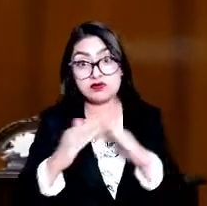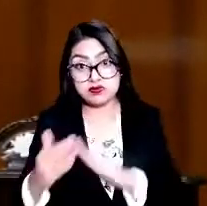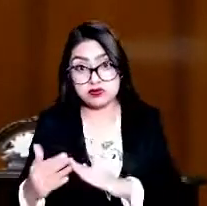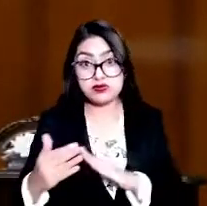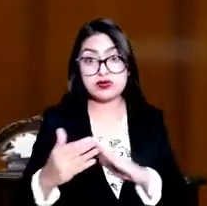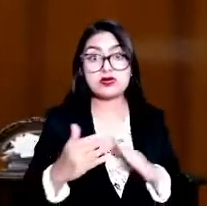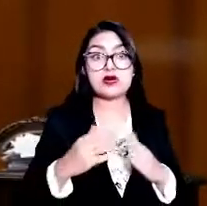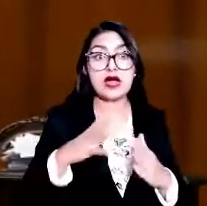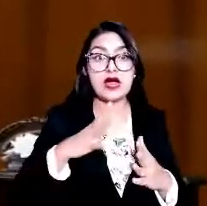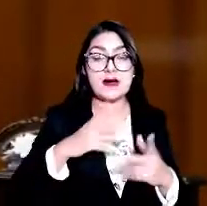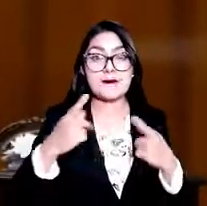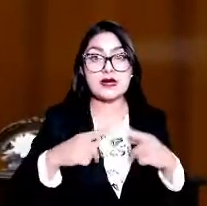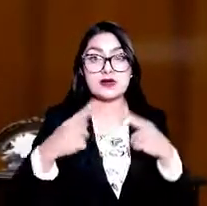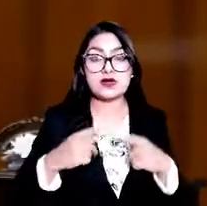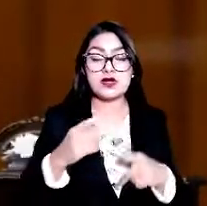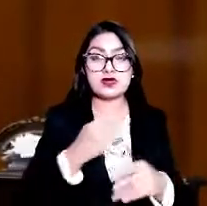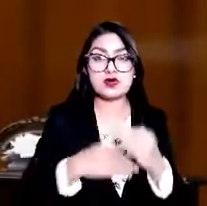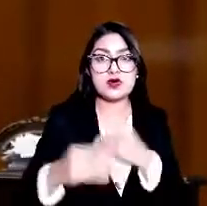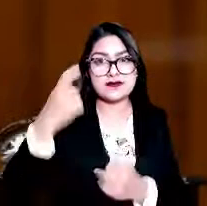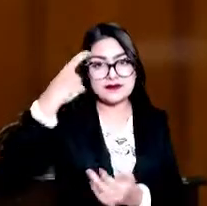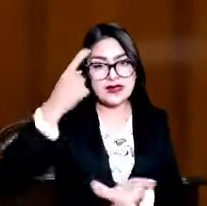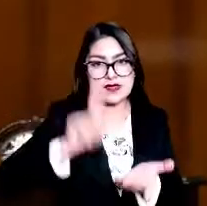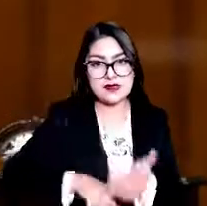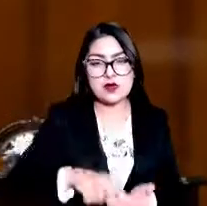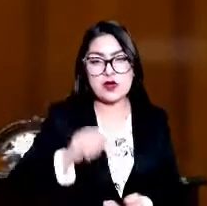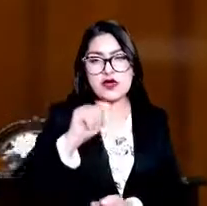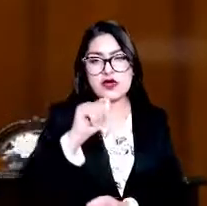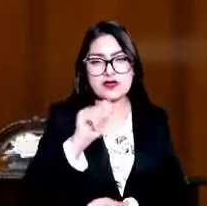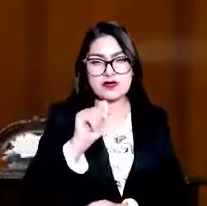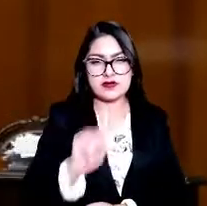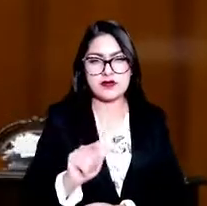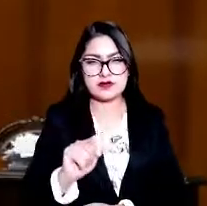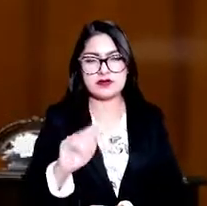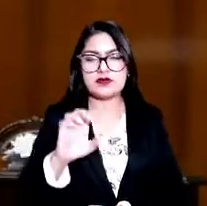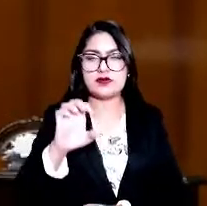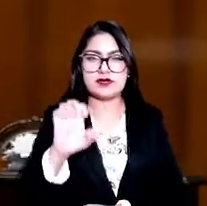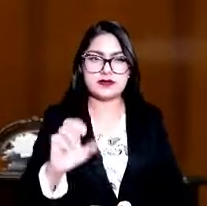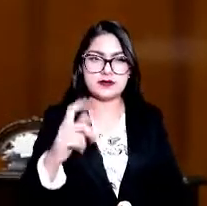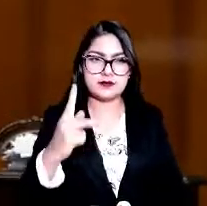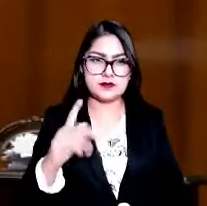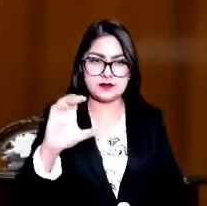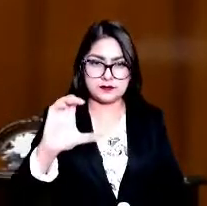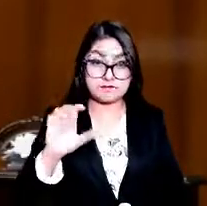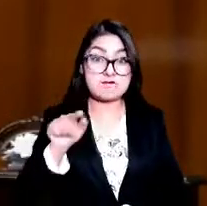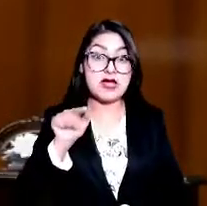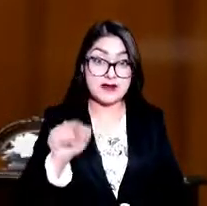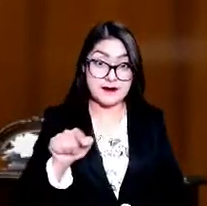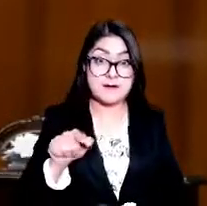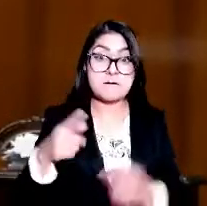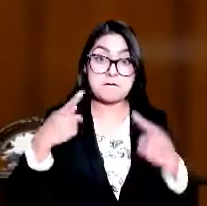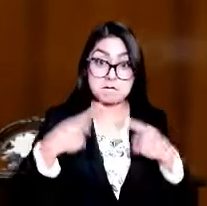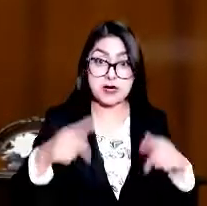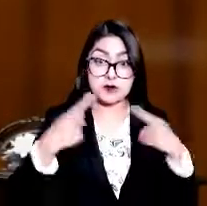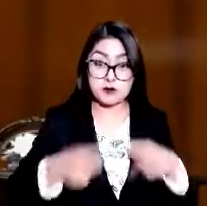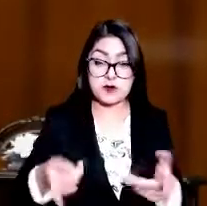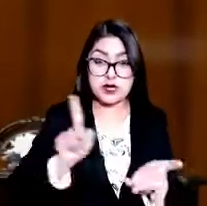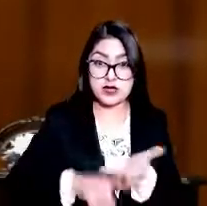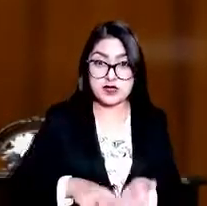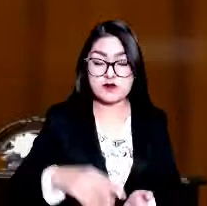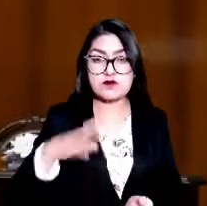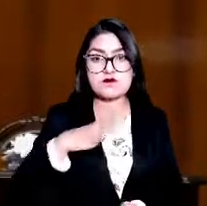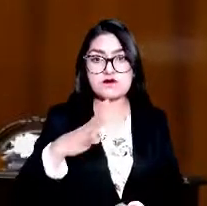estrés postraumático, y en muchas personas que han vivido acontecimientos de este